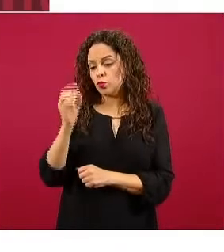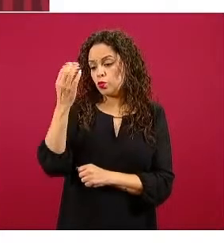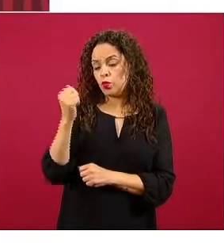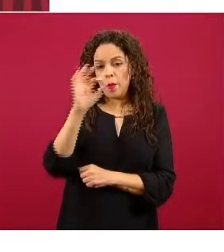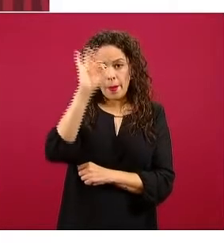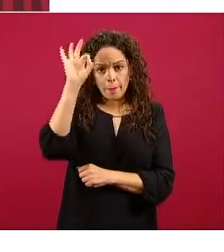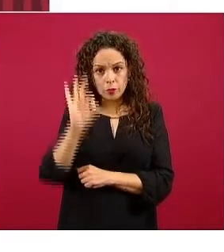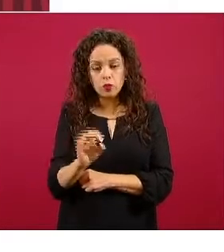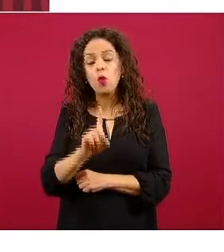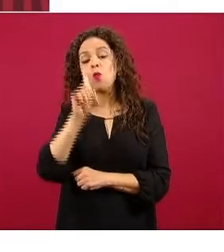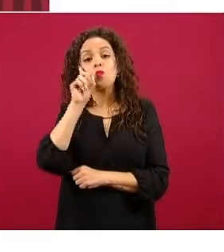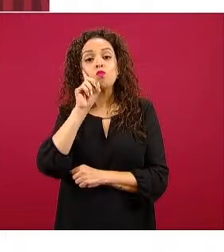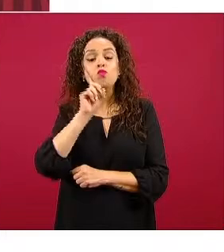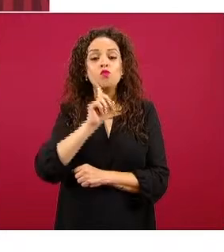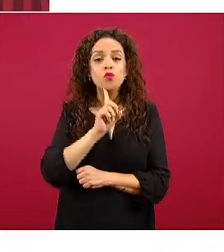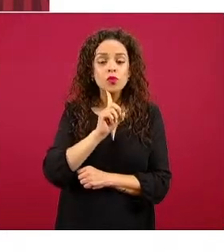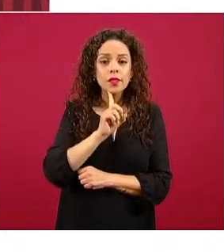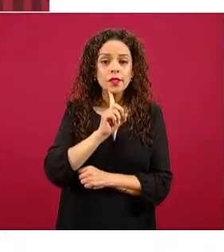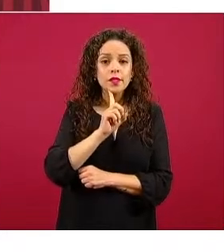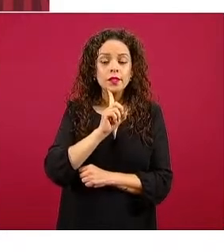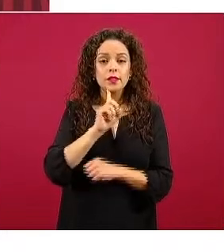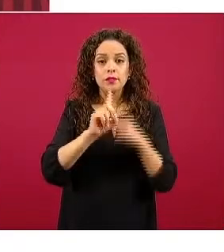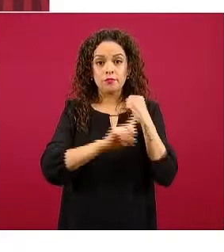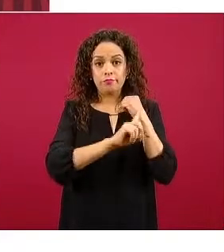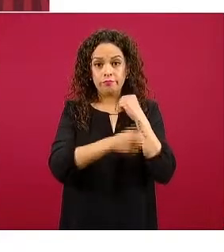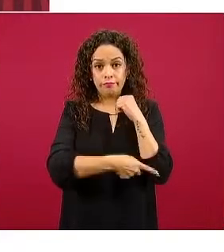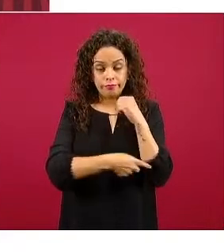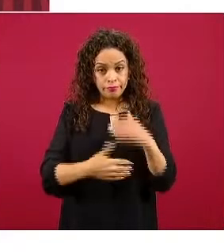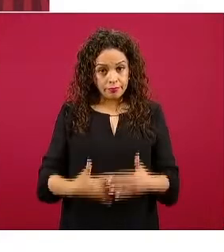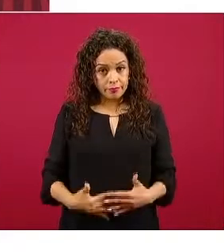8.9%, mujeres embarazadas,